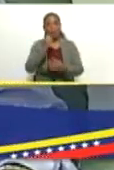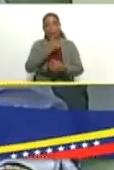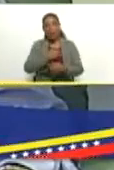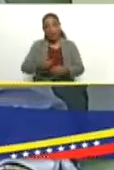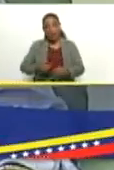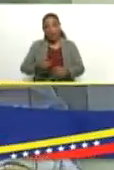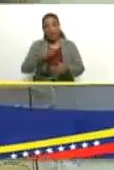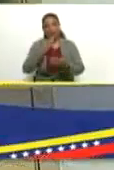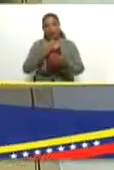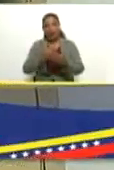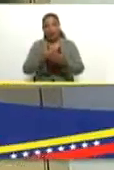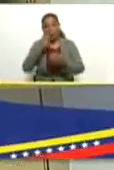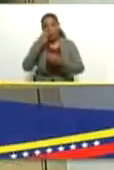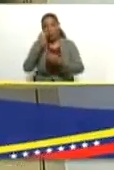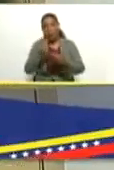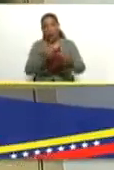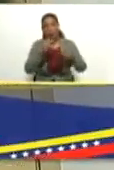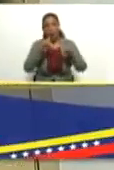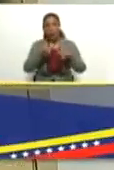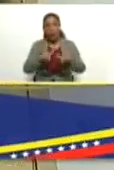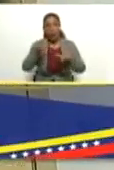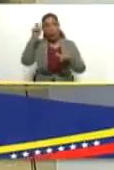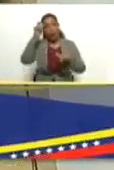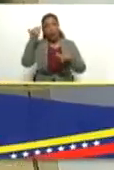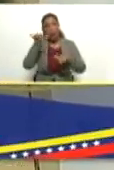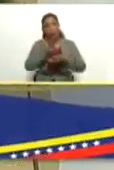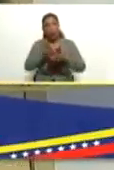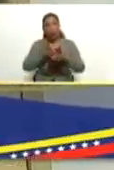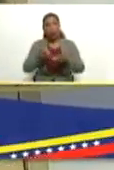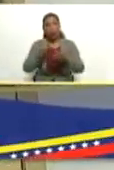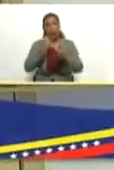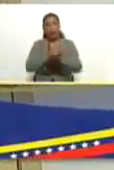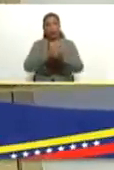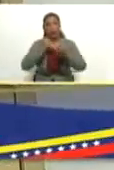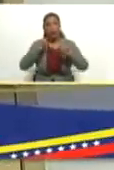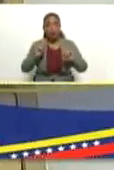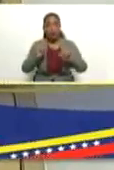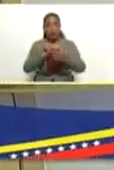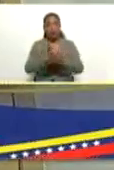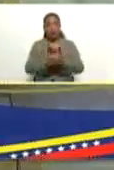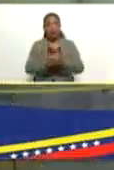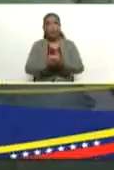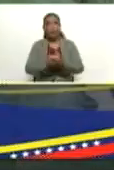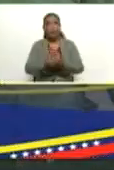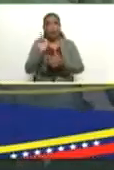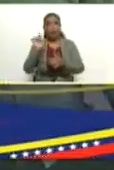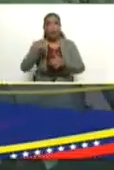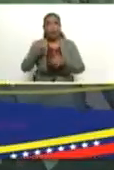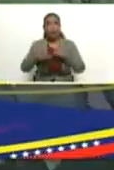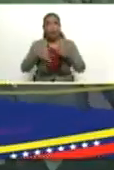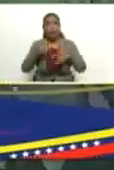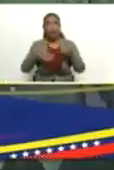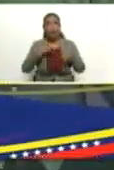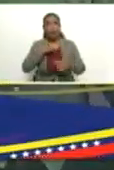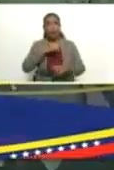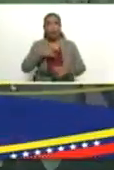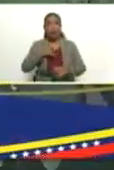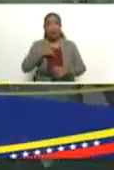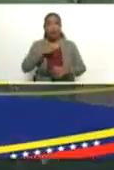a este su pueblo, al pueblo heroico del municipio de Independencia. Sin duda, estas son actividades que nos llenan de mucha